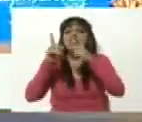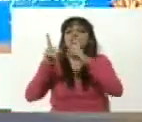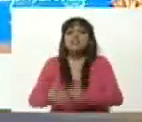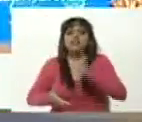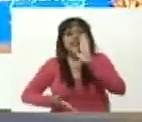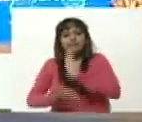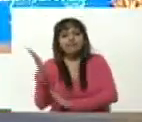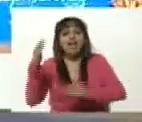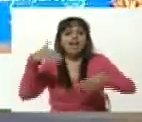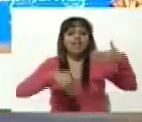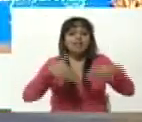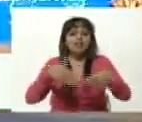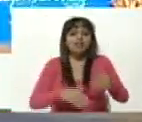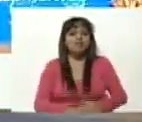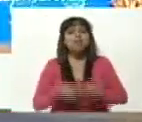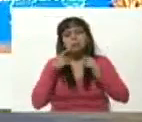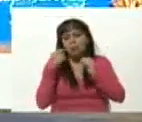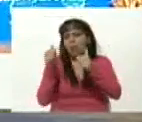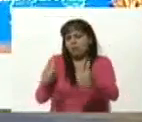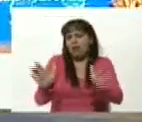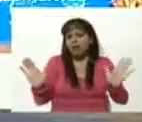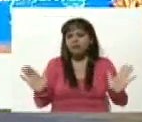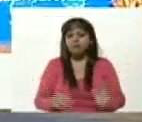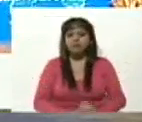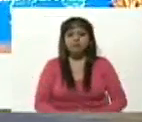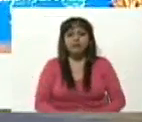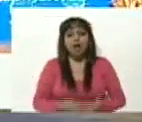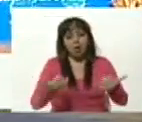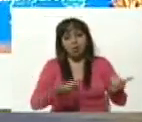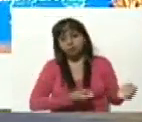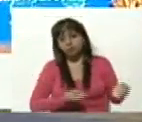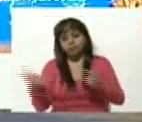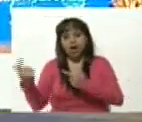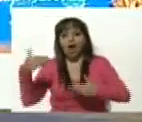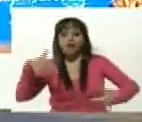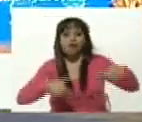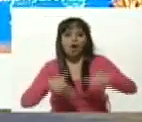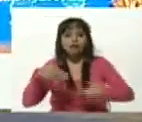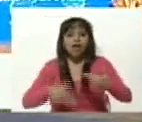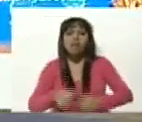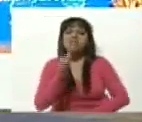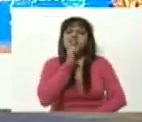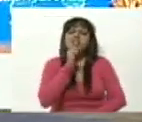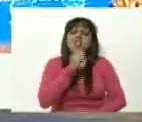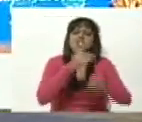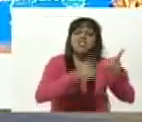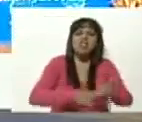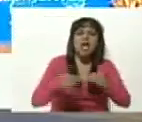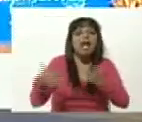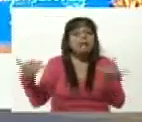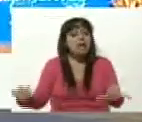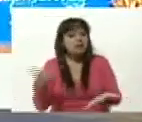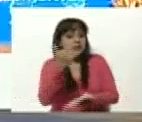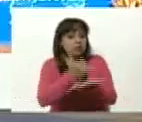elecciones. Muy bien. Ahora a votar, pues. Salir los candidatos, las candidatas, ya se